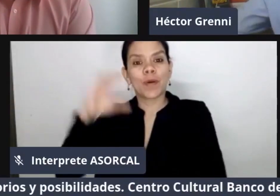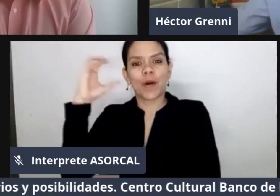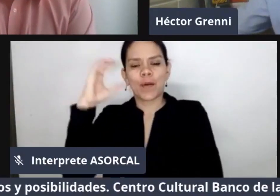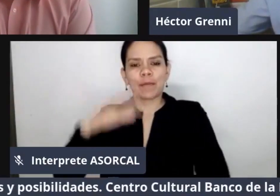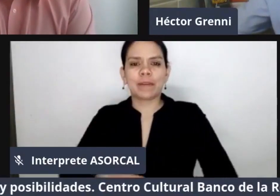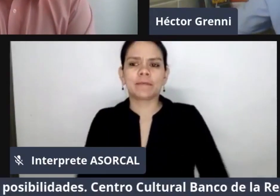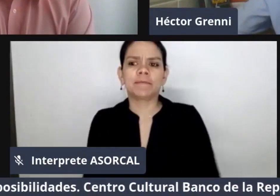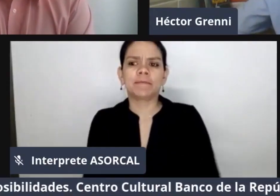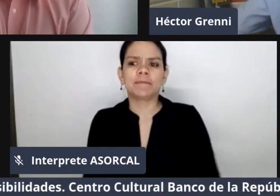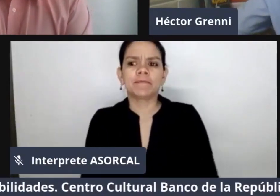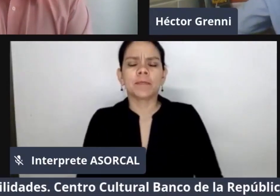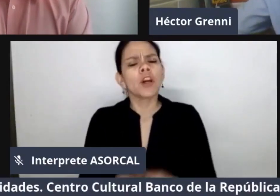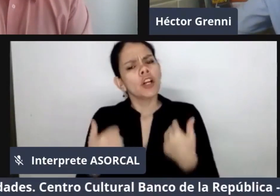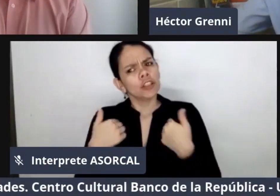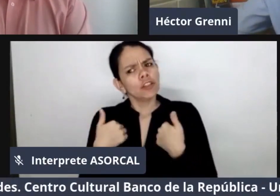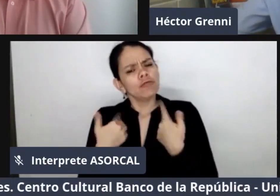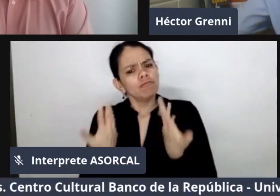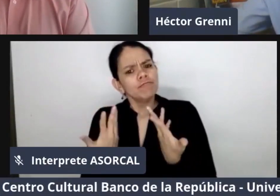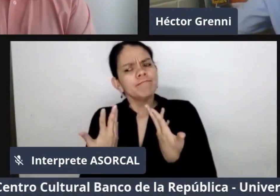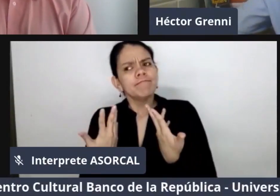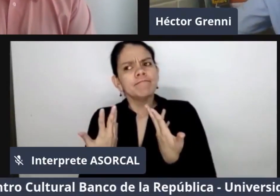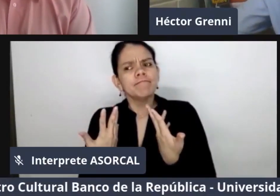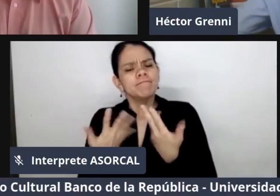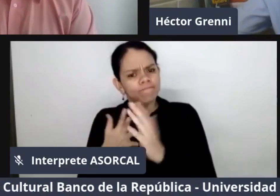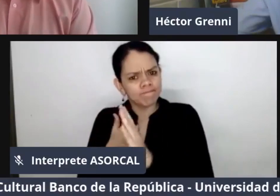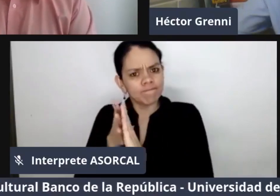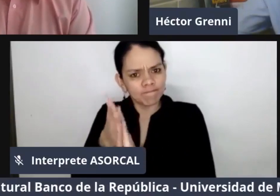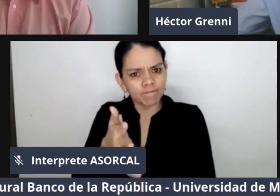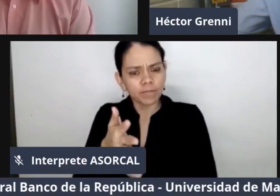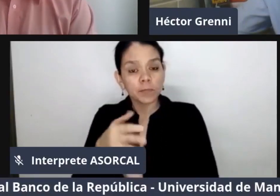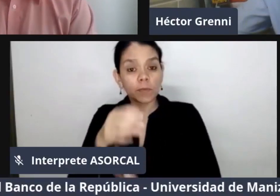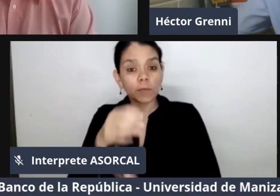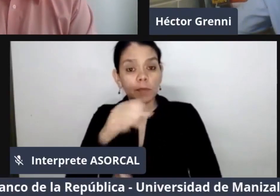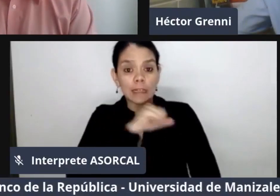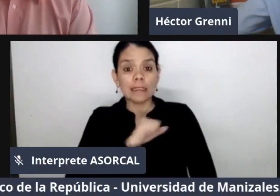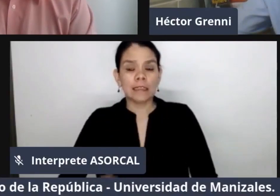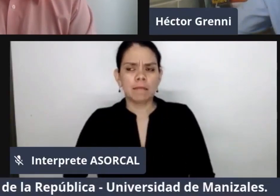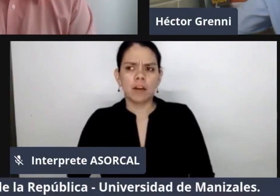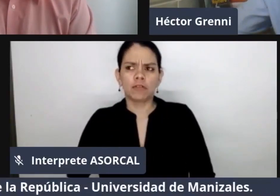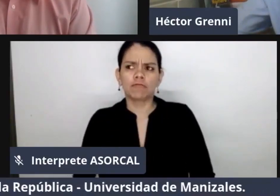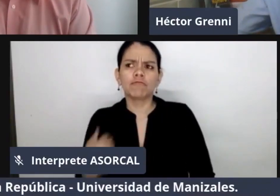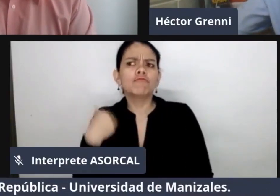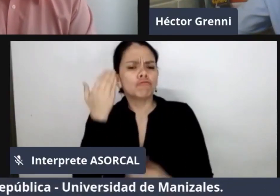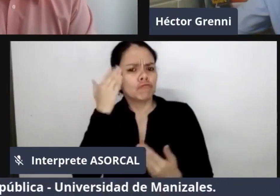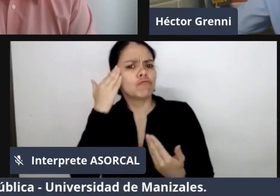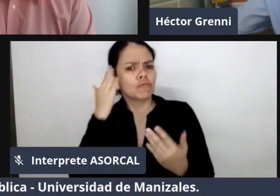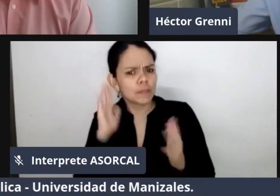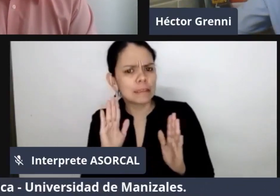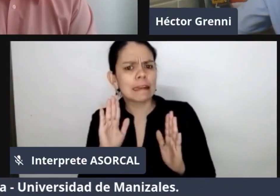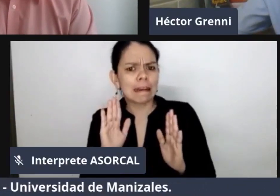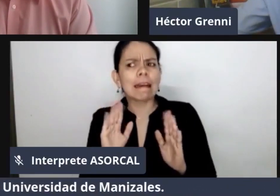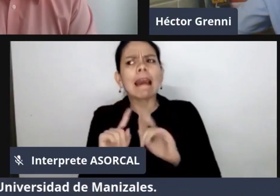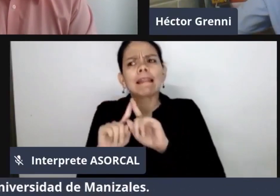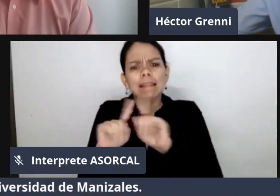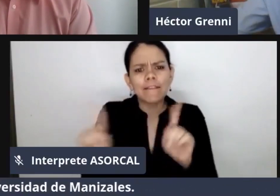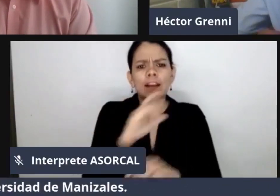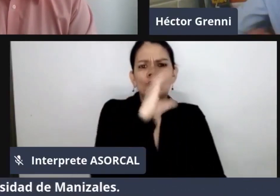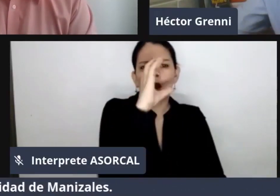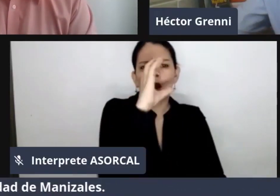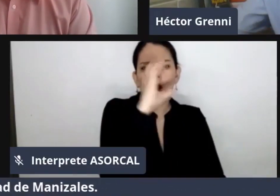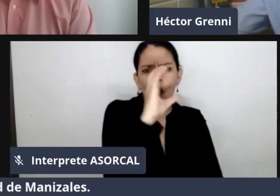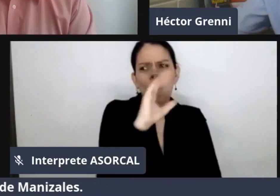Creo que hay, más allá de las grandes diferencias en cuanto a dimensiones, riquezas culturales, etcétera, hay